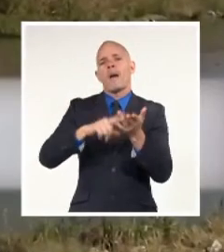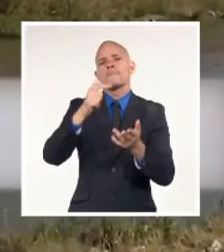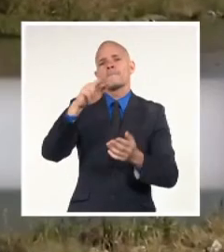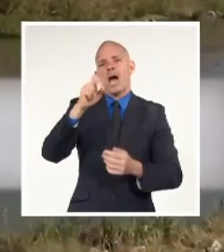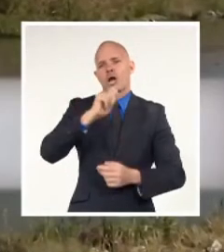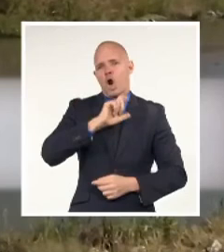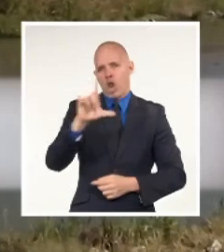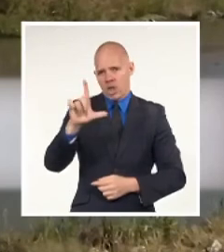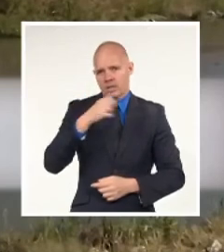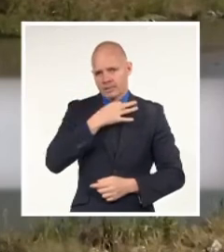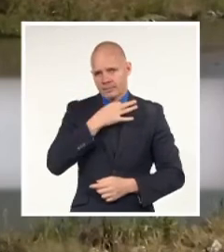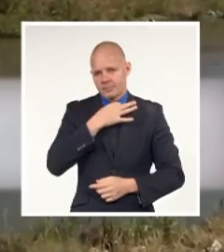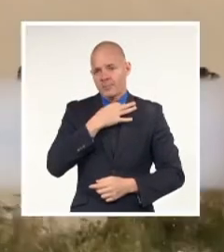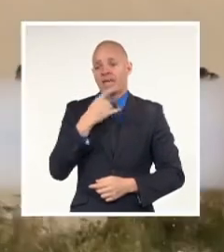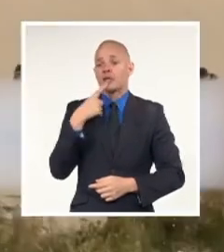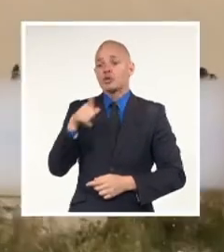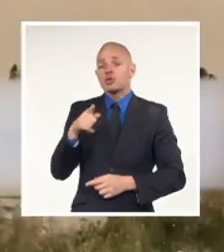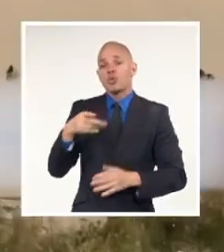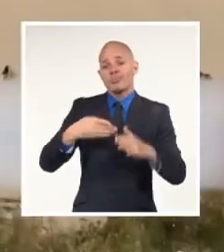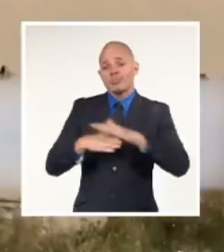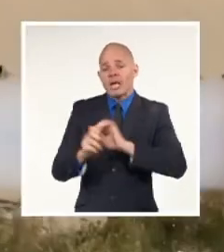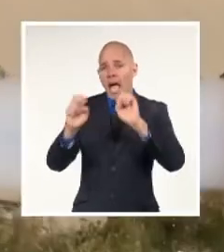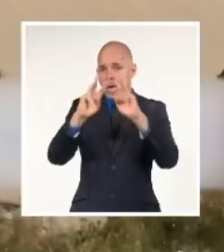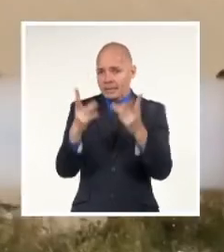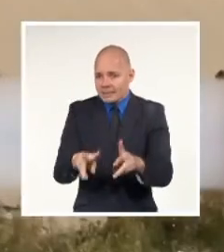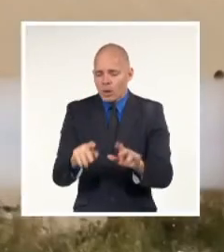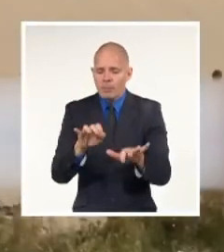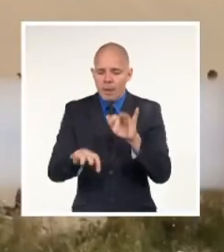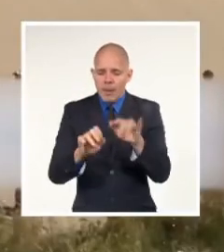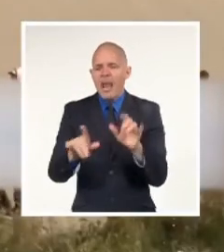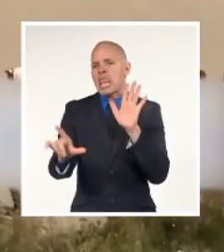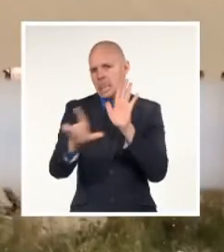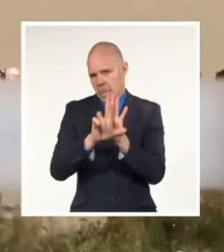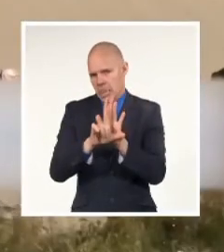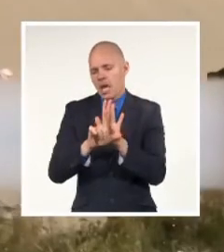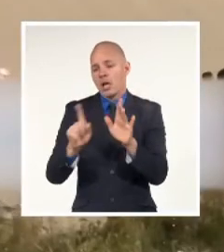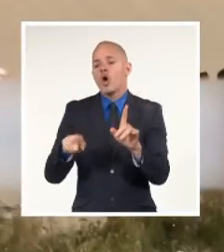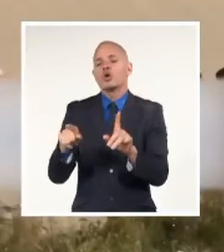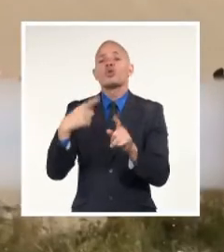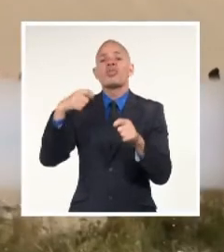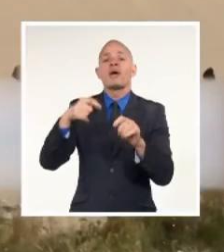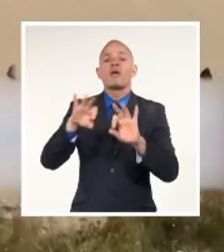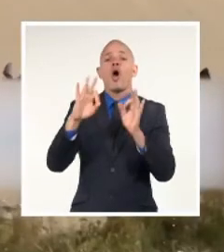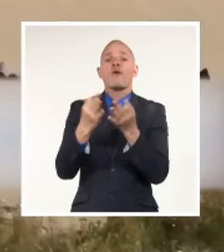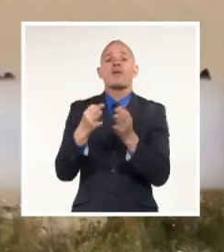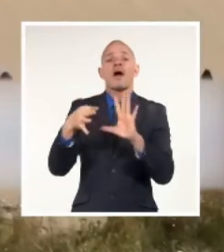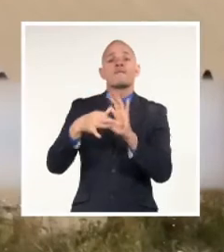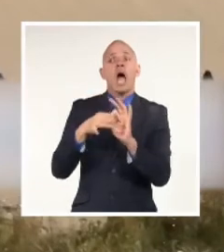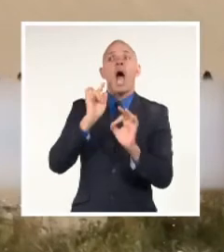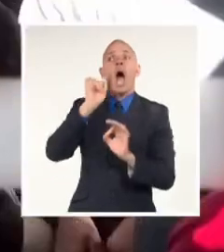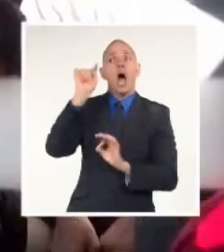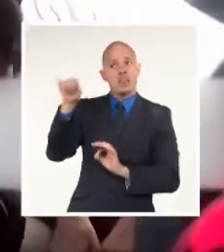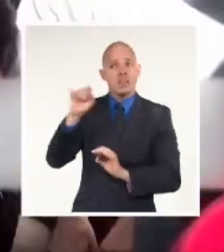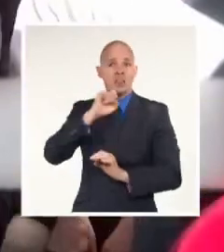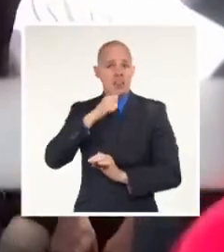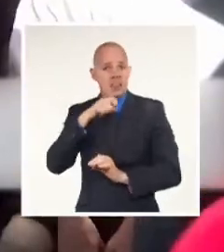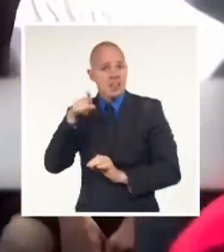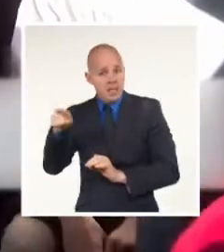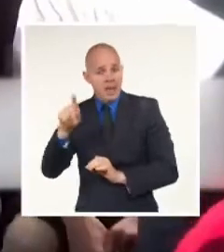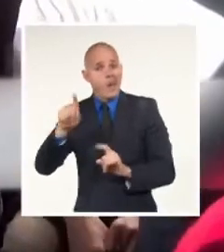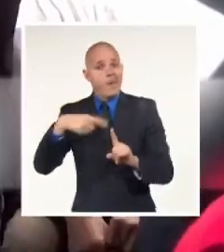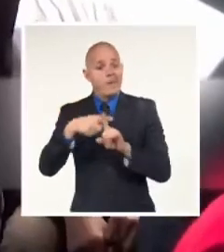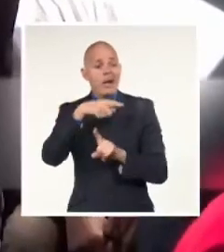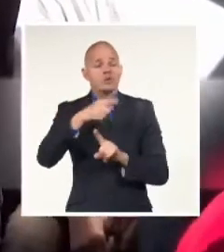patrocinador financiero en Estados Unidos dispuesto a cubrir los gastos durante su estancia de 2 años en ese país y pasen una investigación de